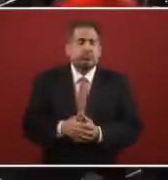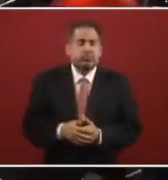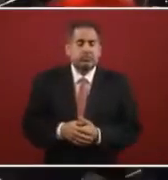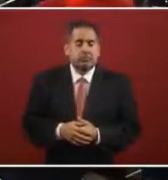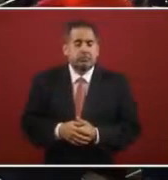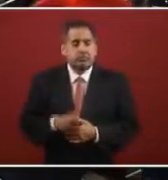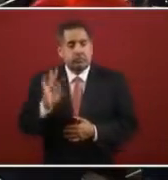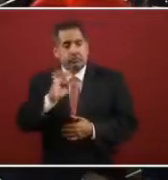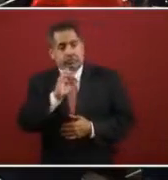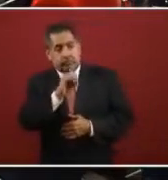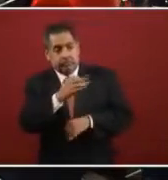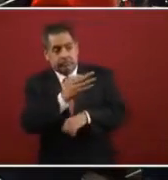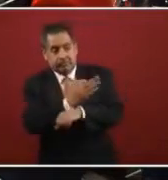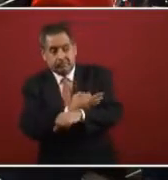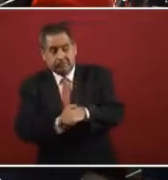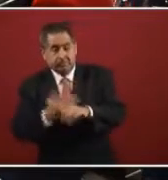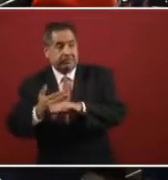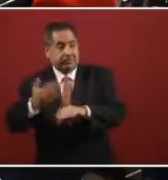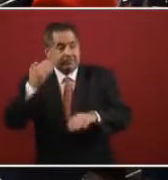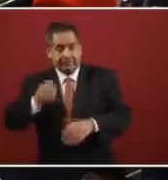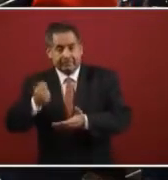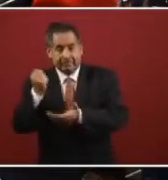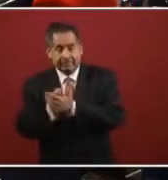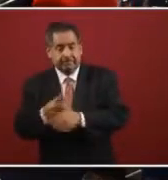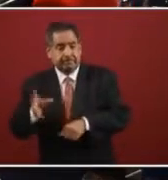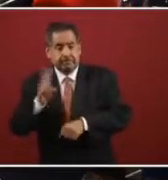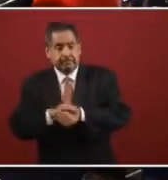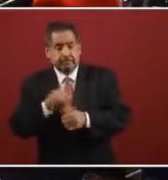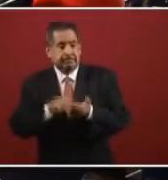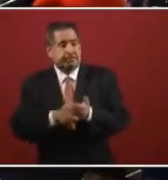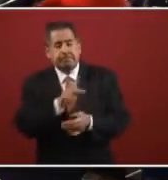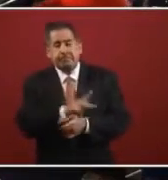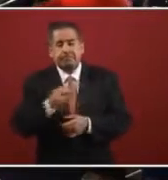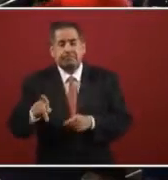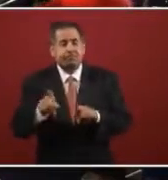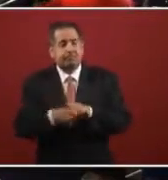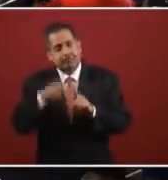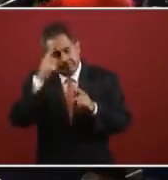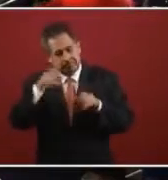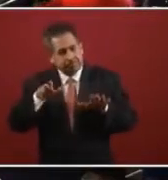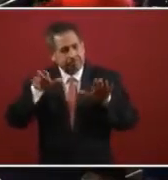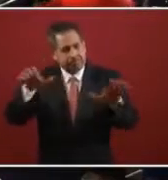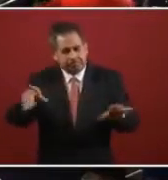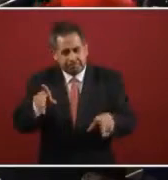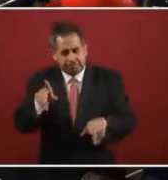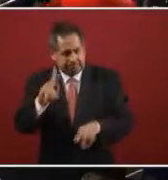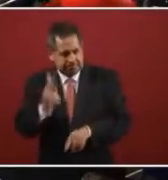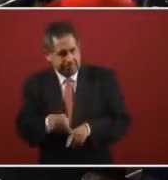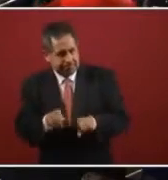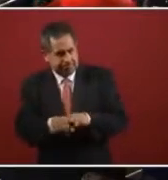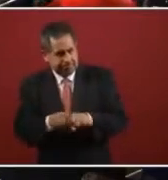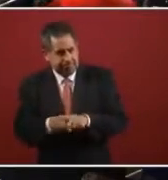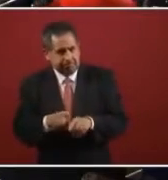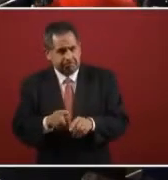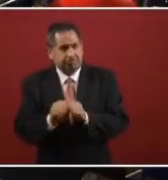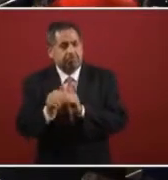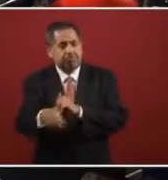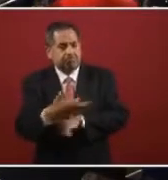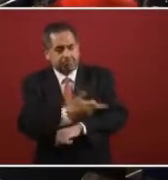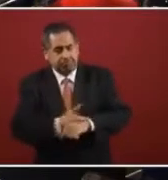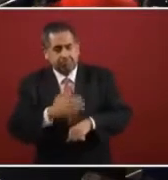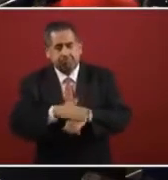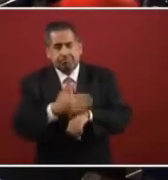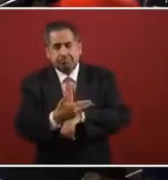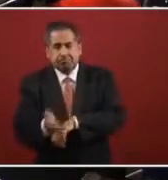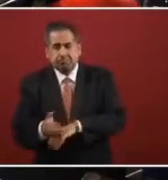retraso evaluation. con la aprobación que tuvo en un caso similar para el aeropuerto. Es So decir, wasn't there like a hubo delay, like una similar ampliación like de the